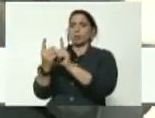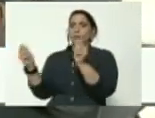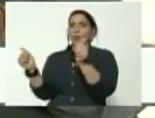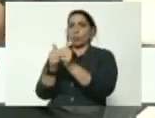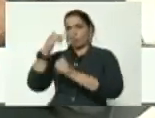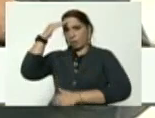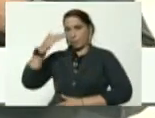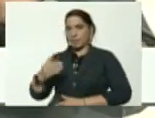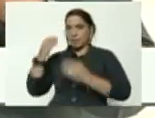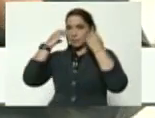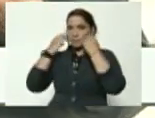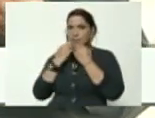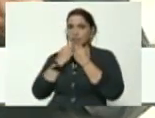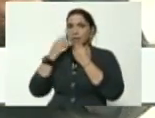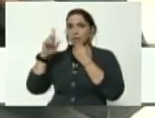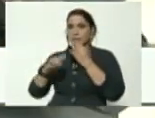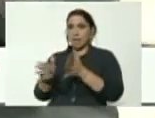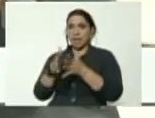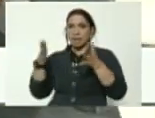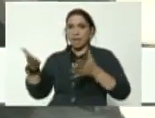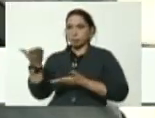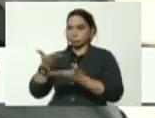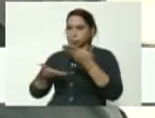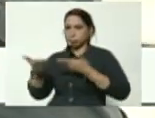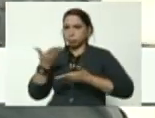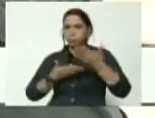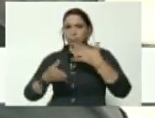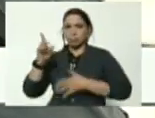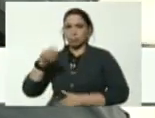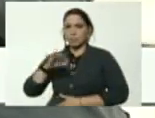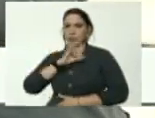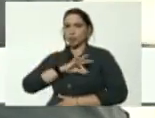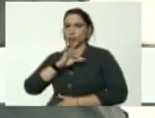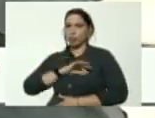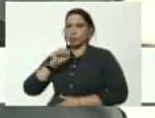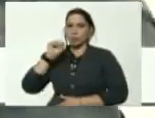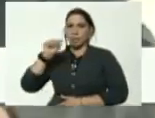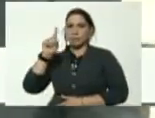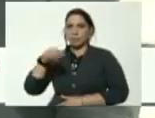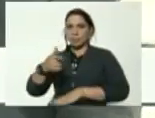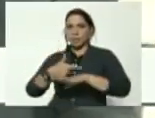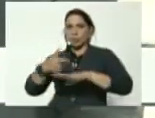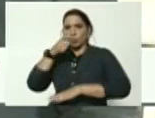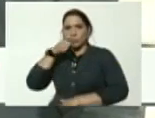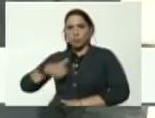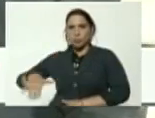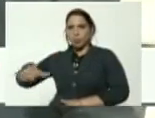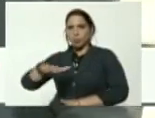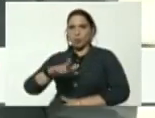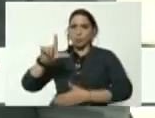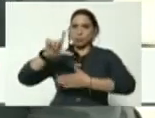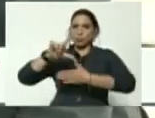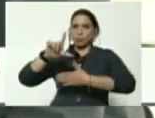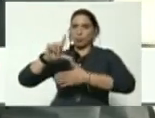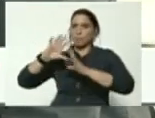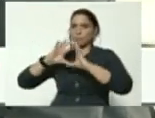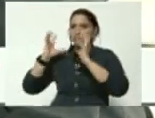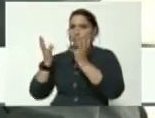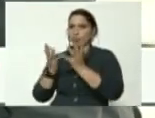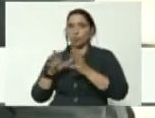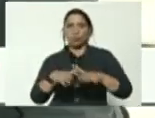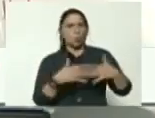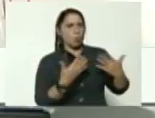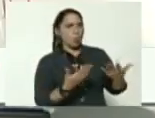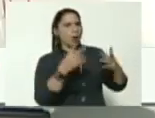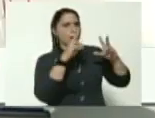y a la gran relación de los dos puntales del socialismo y del gobierno de los pueblos en América Latina y en el mundo. Cuando